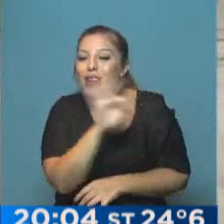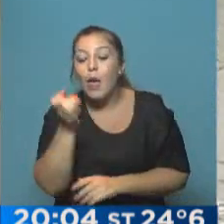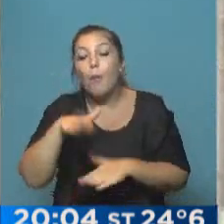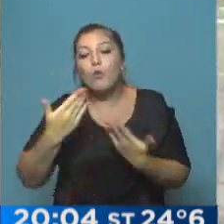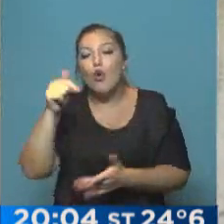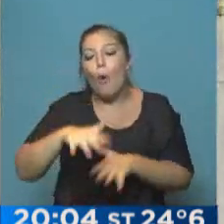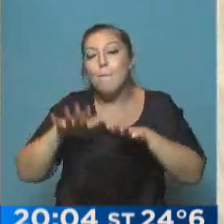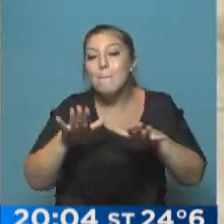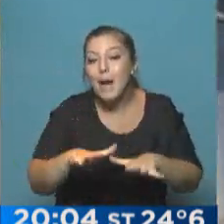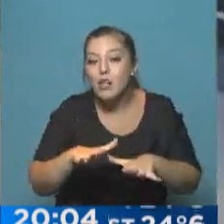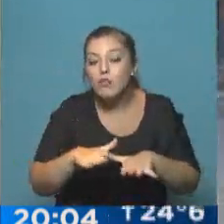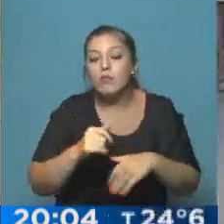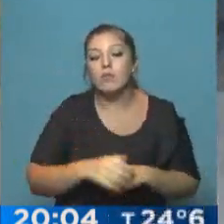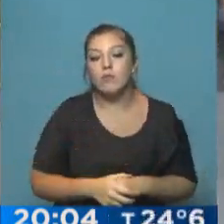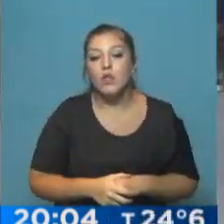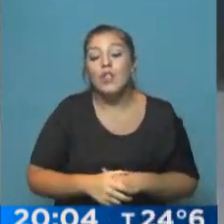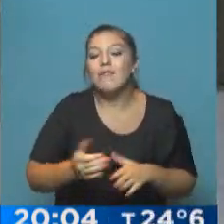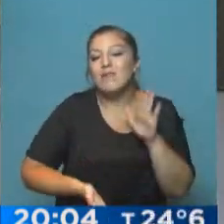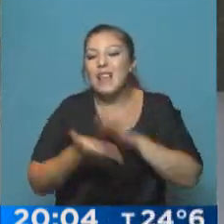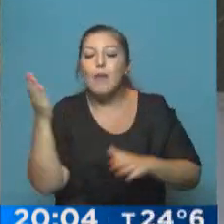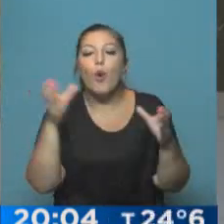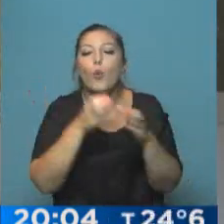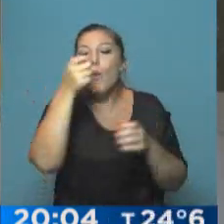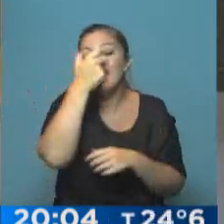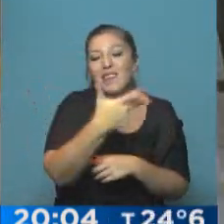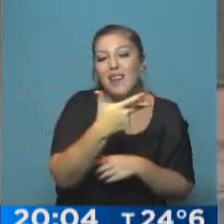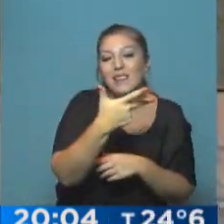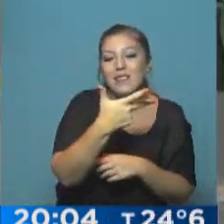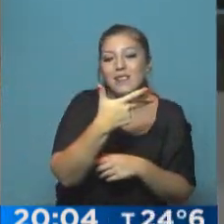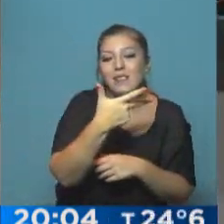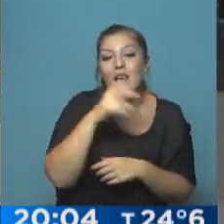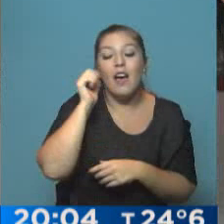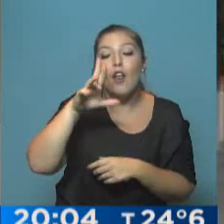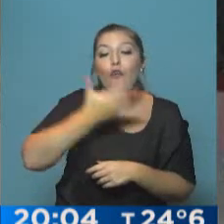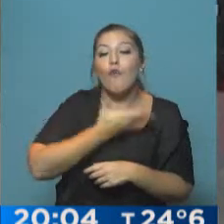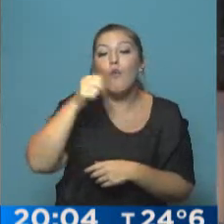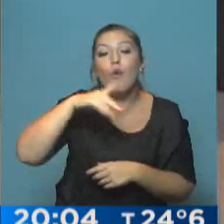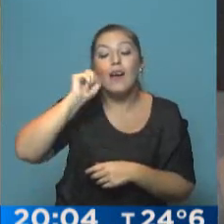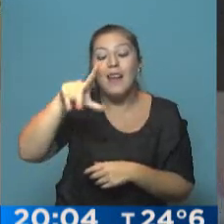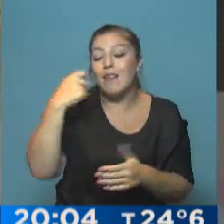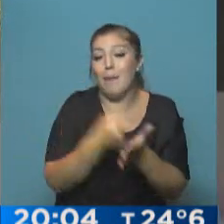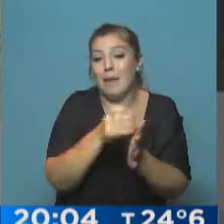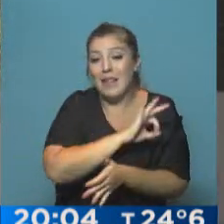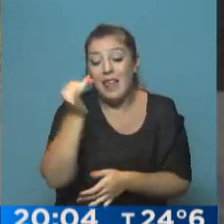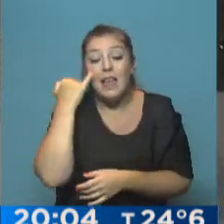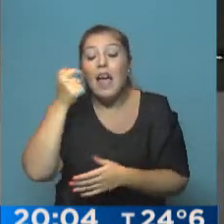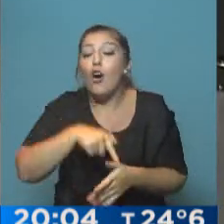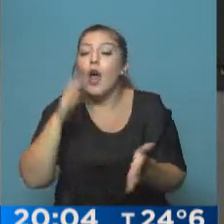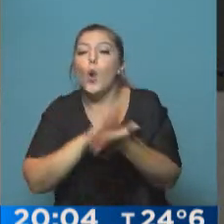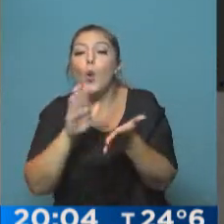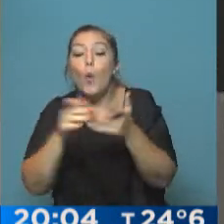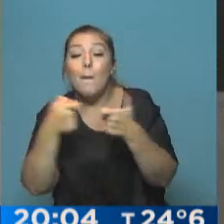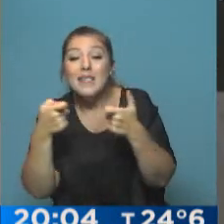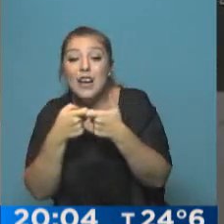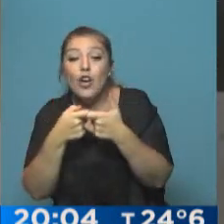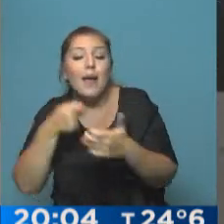hoy. Es decir, salimos del Grupo 23 de Sergio Spolky y Matías Garfunkel, que no pagaban, y caímos en manos de un nuevo empresario